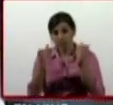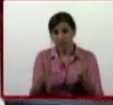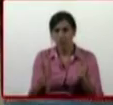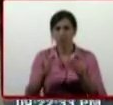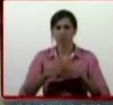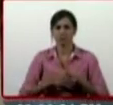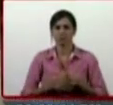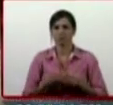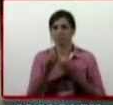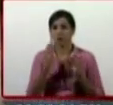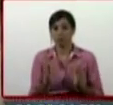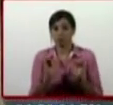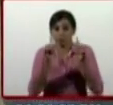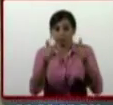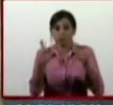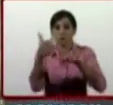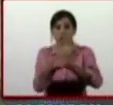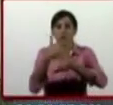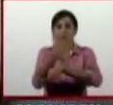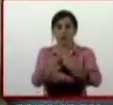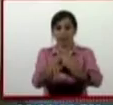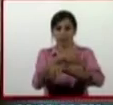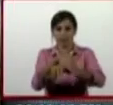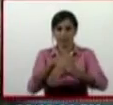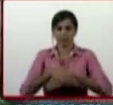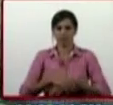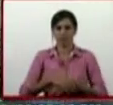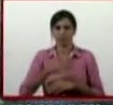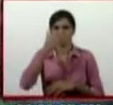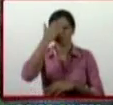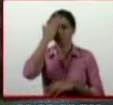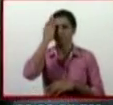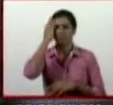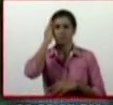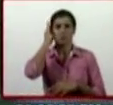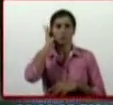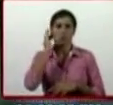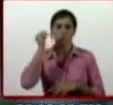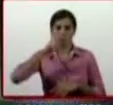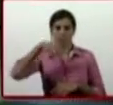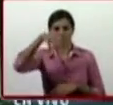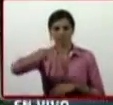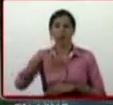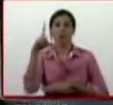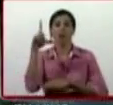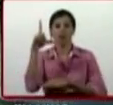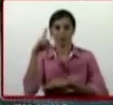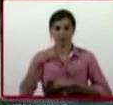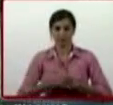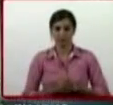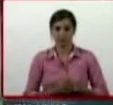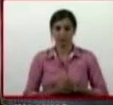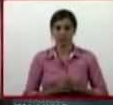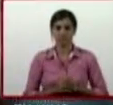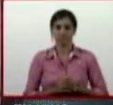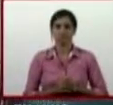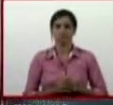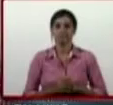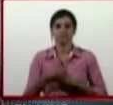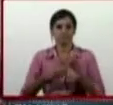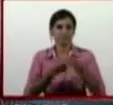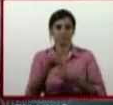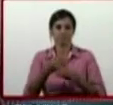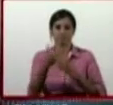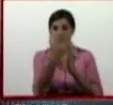Bueno, estamos empezando el gobierno de calle hoy aquí en el Estado Lara, ¿verdad? Estamos haciendo una